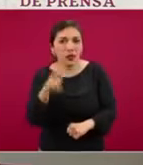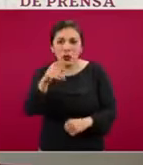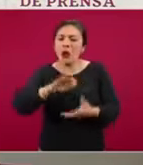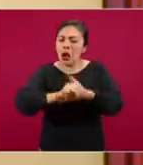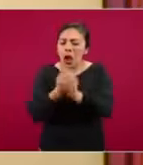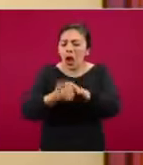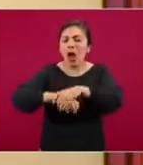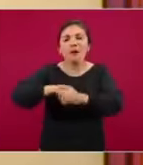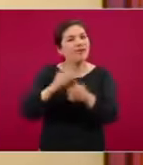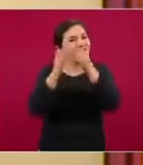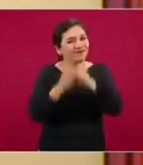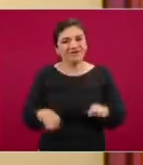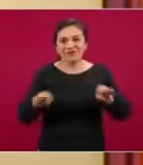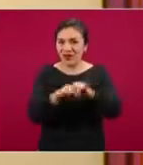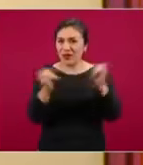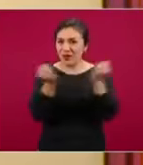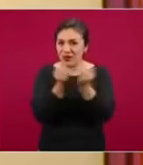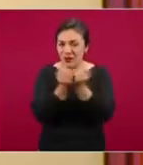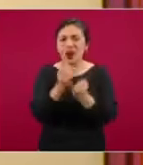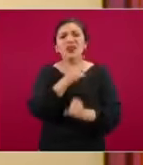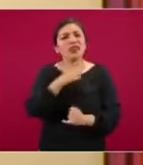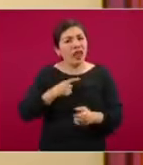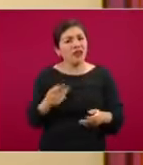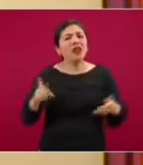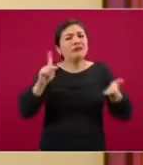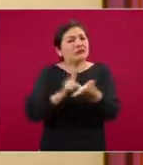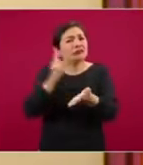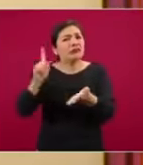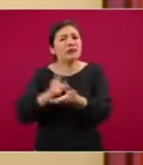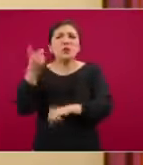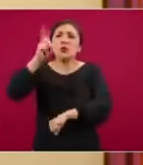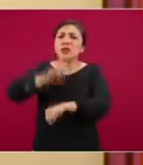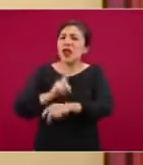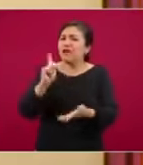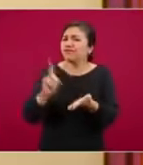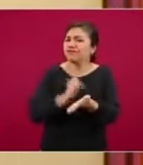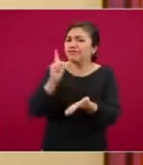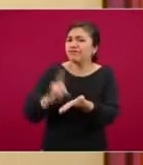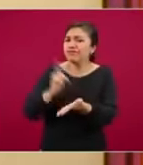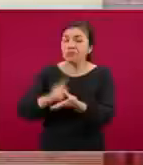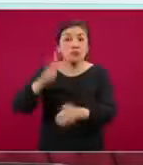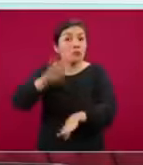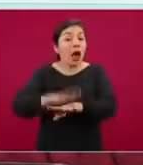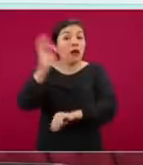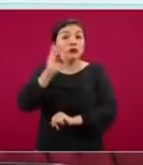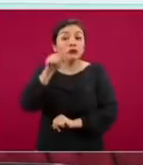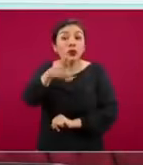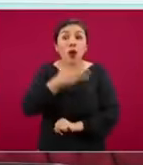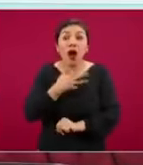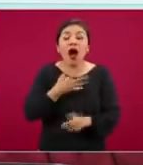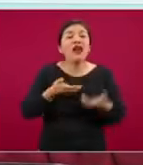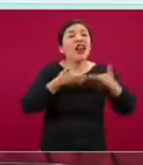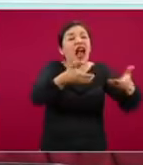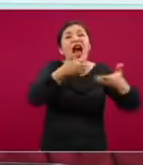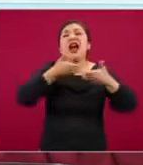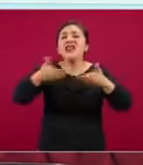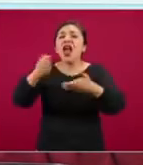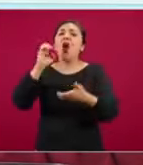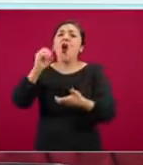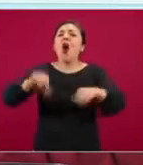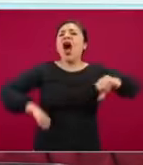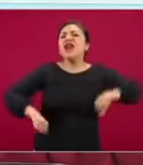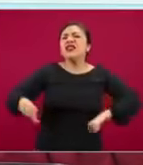lavado de manos es muy importante, lo tenemos que hacer varias veces al día, sobre todo cuando hemos estado en el espacio público o